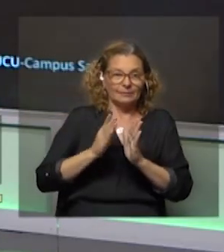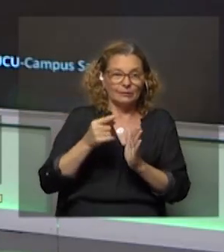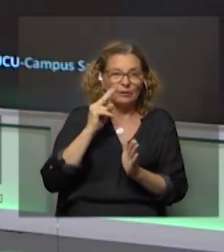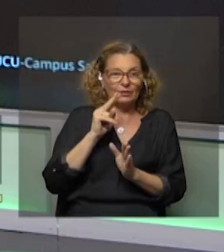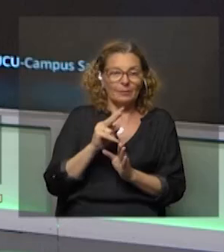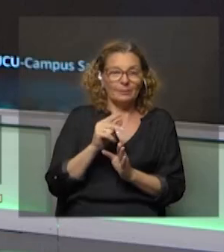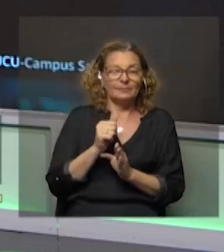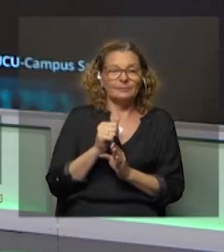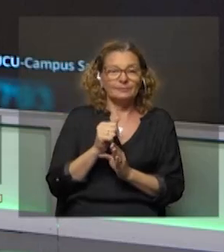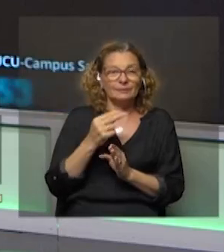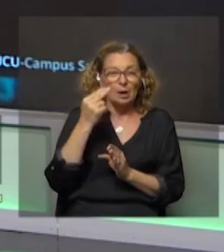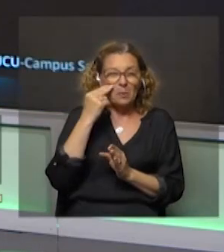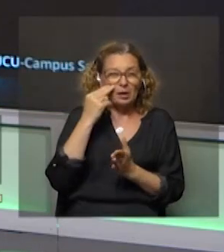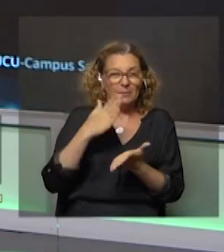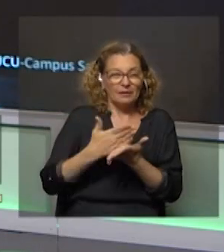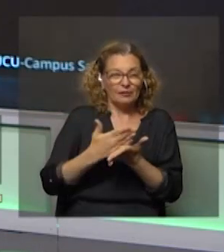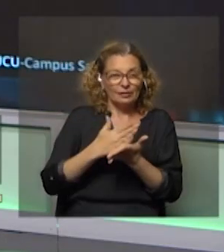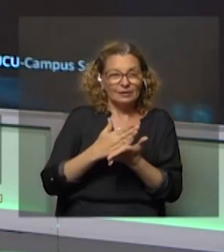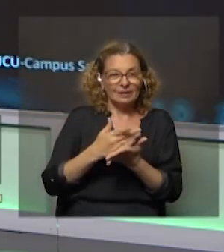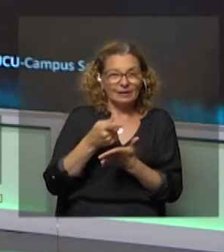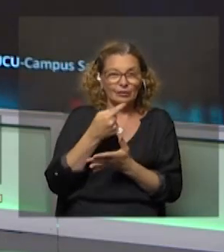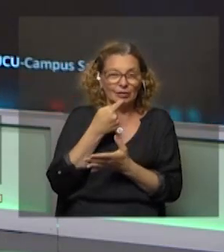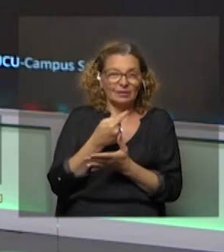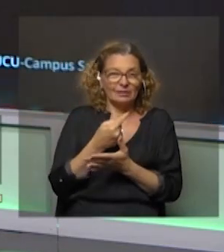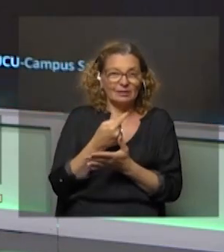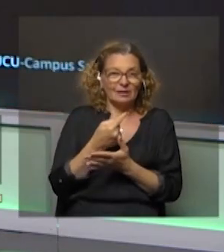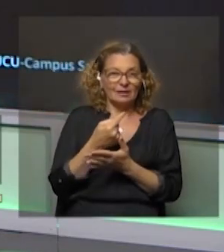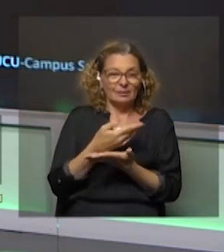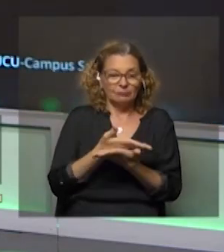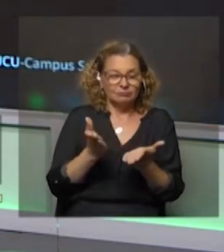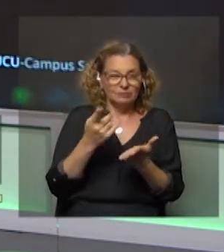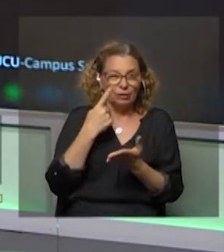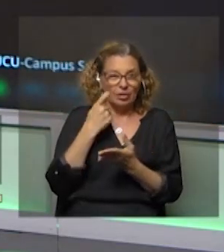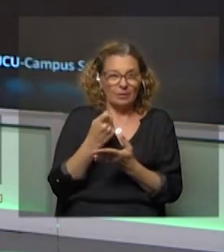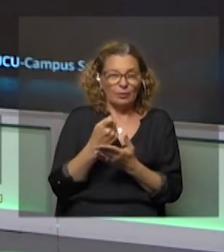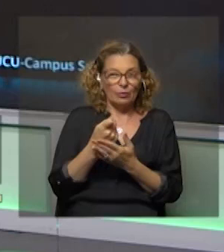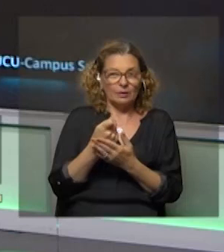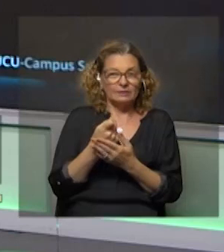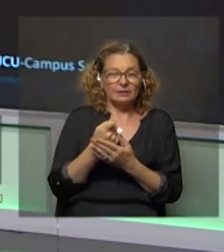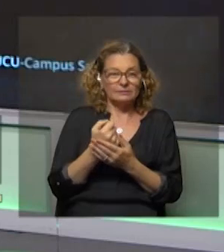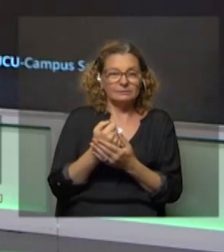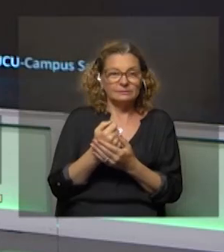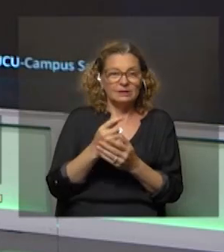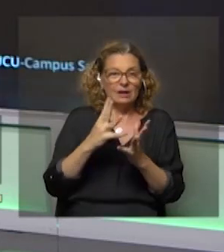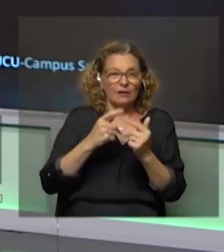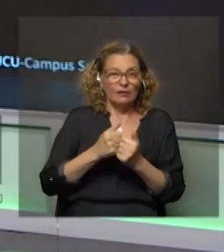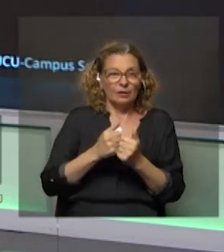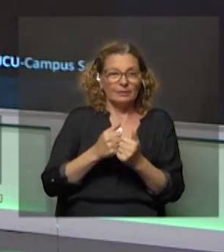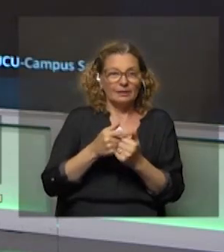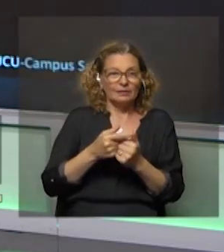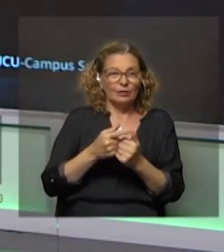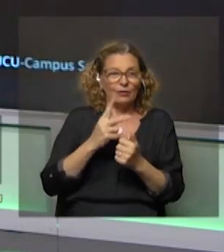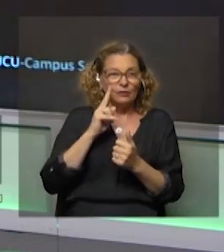de justamente el problema fronterizo este es uno de los indicadores que lo plasma de alguna manera de la mejor manera porque es una distancia